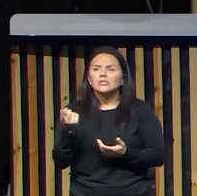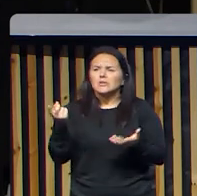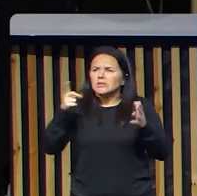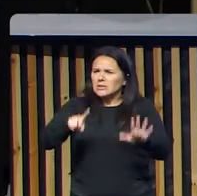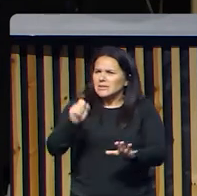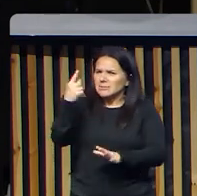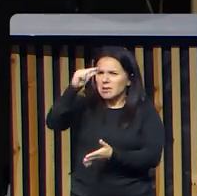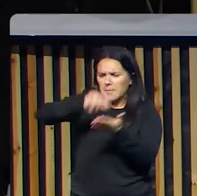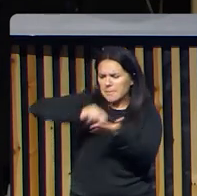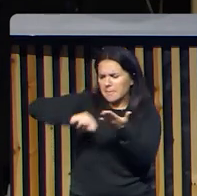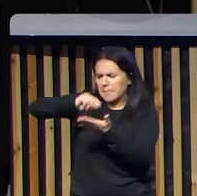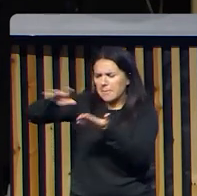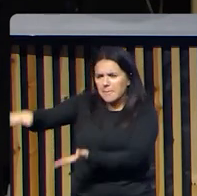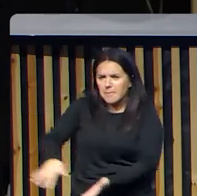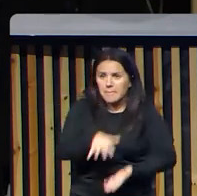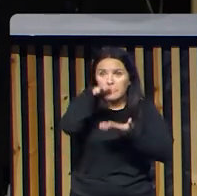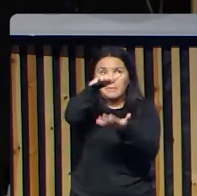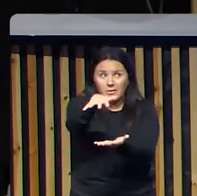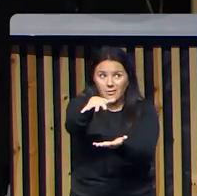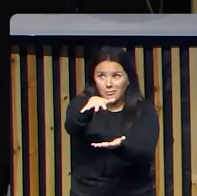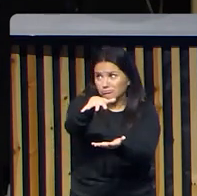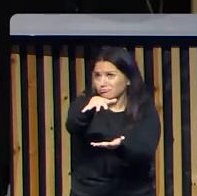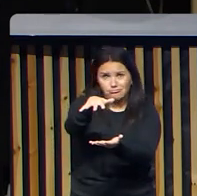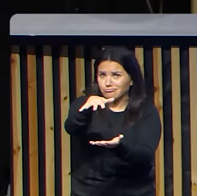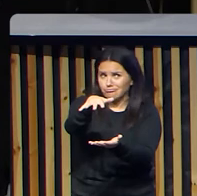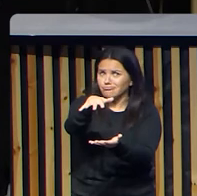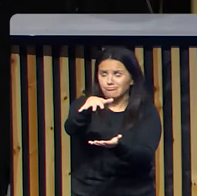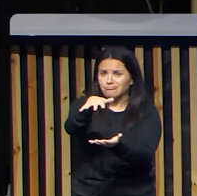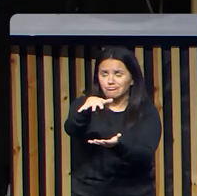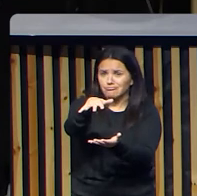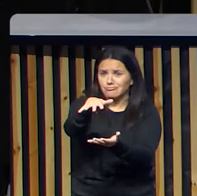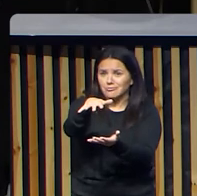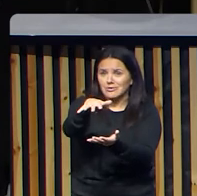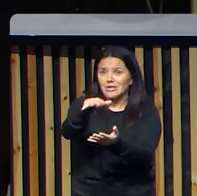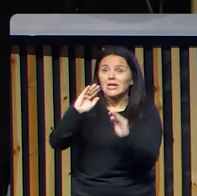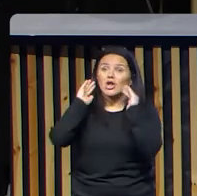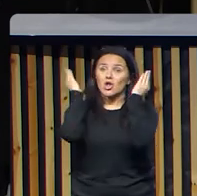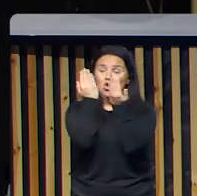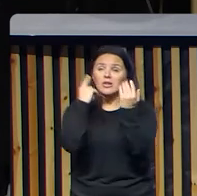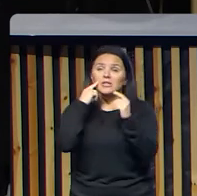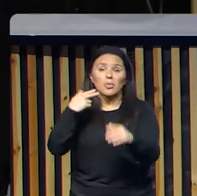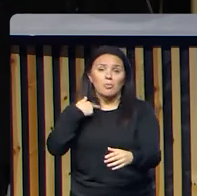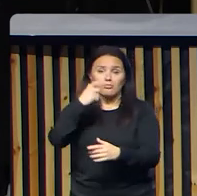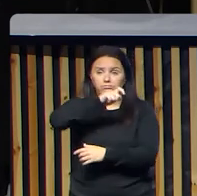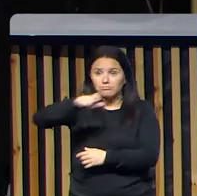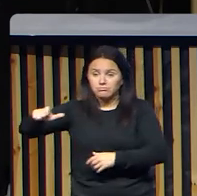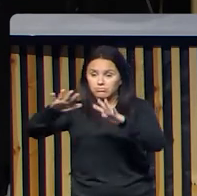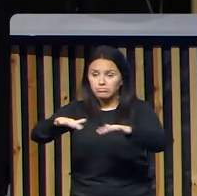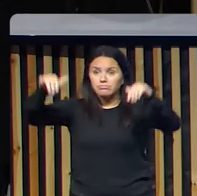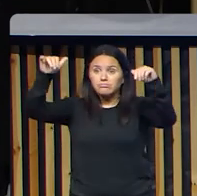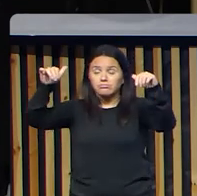600.000 firmas que no es una cifra menor en el congreso de los diputados pidiendo